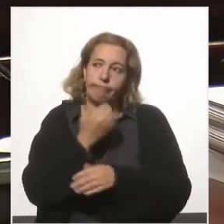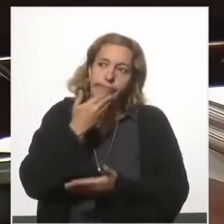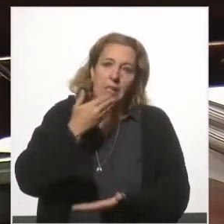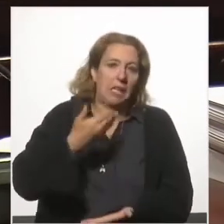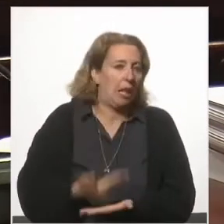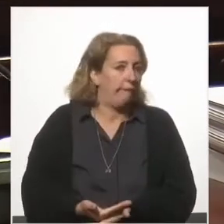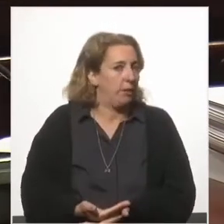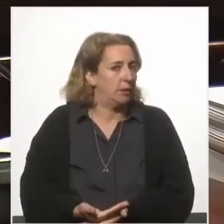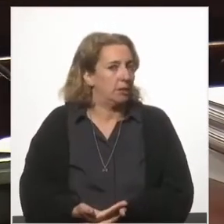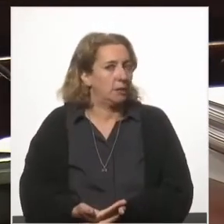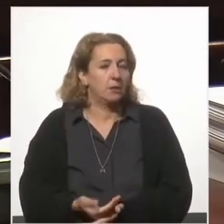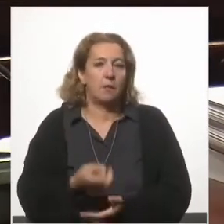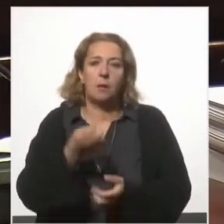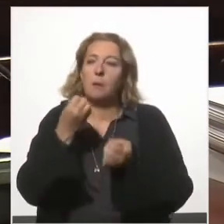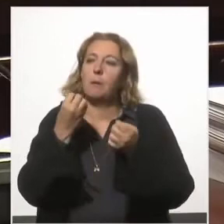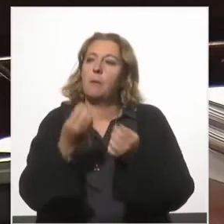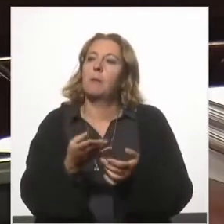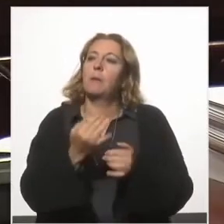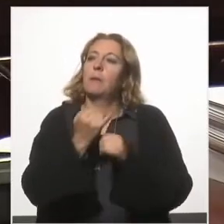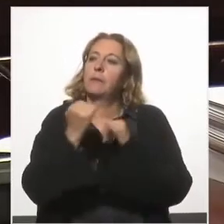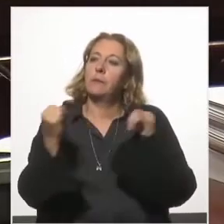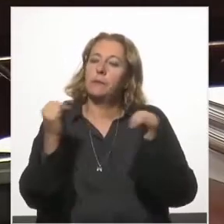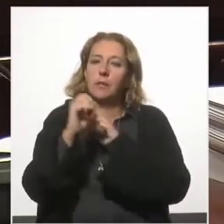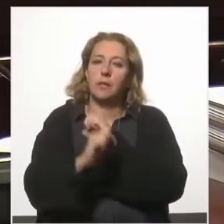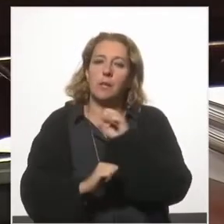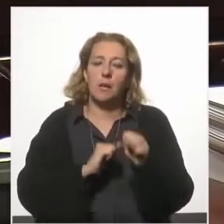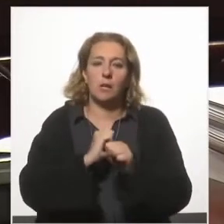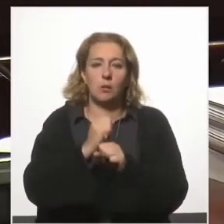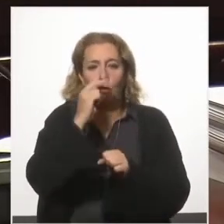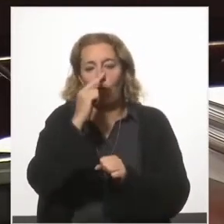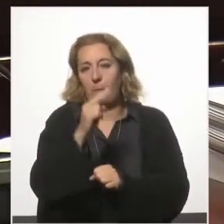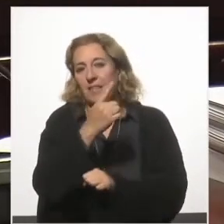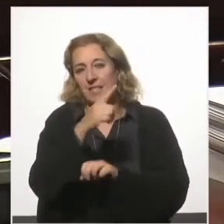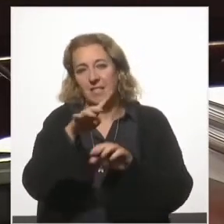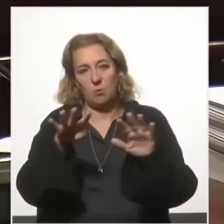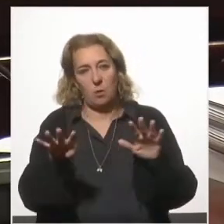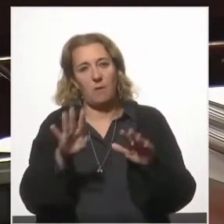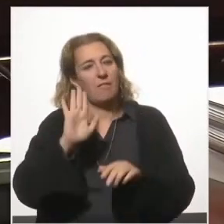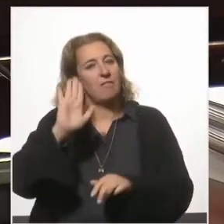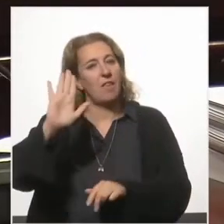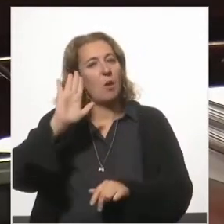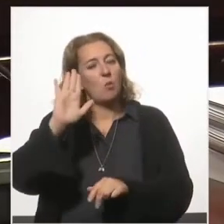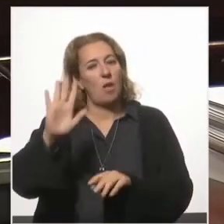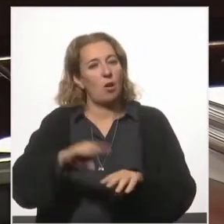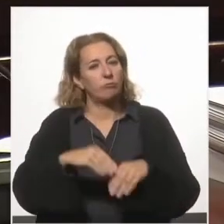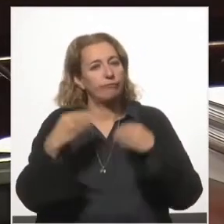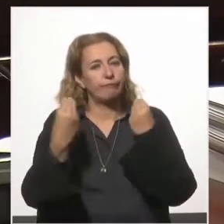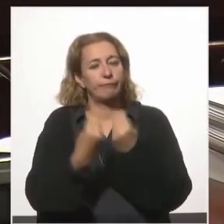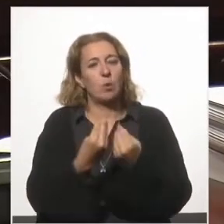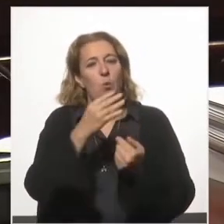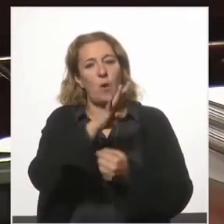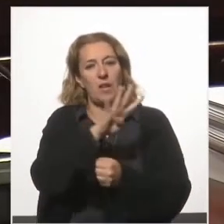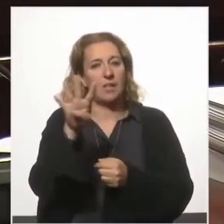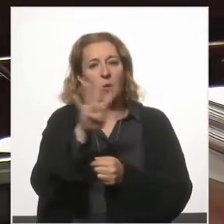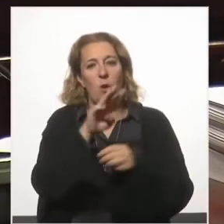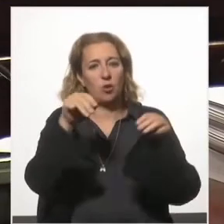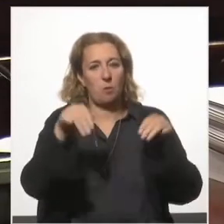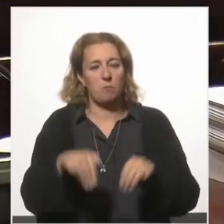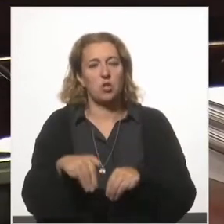increíbles, ya que cerramos el año 2019 con una deuda bruta de